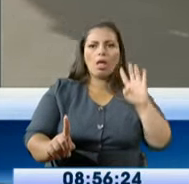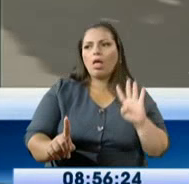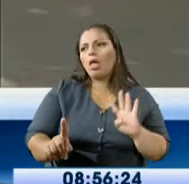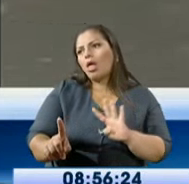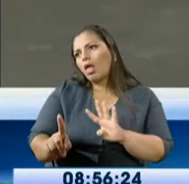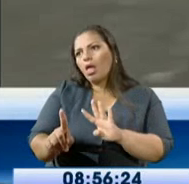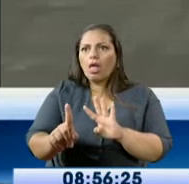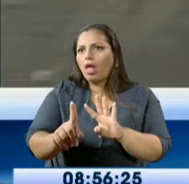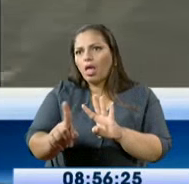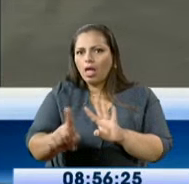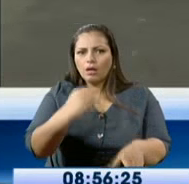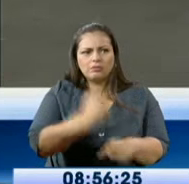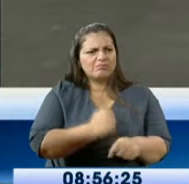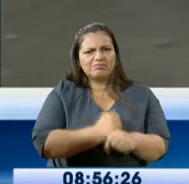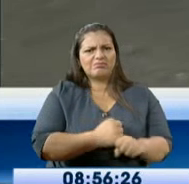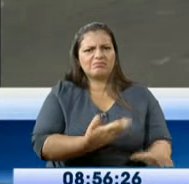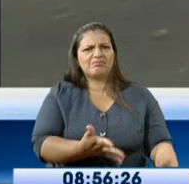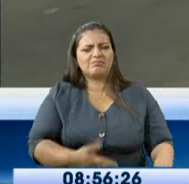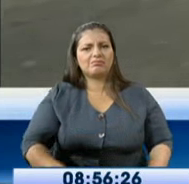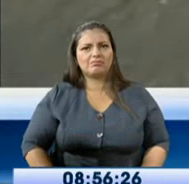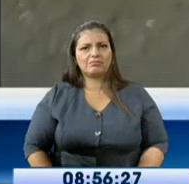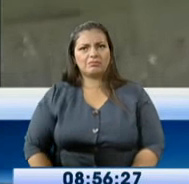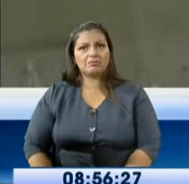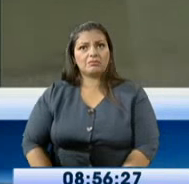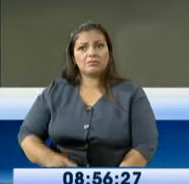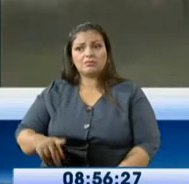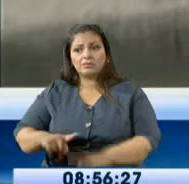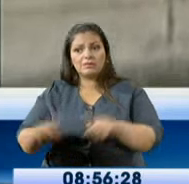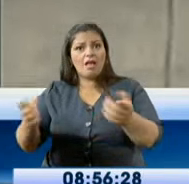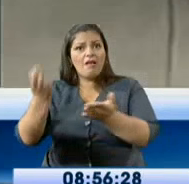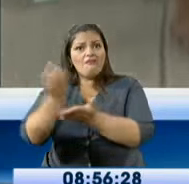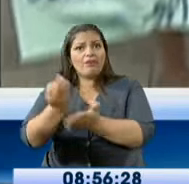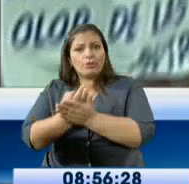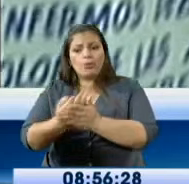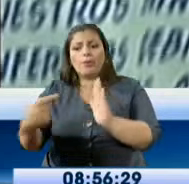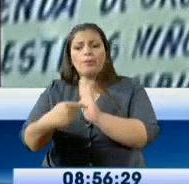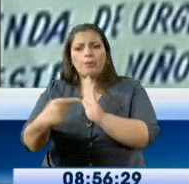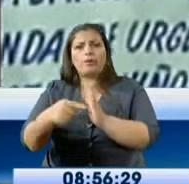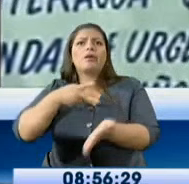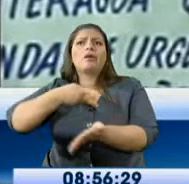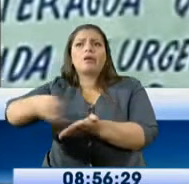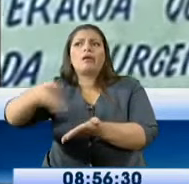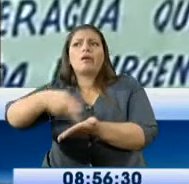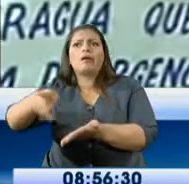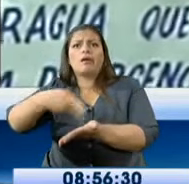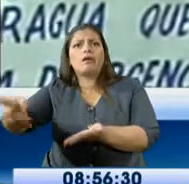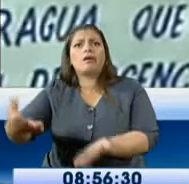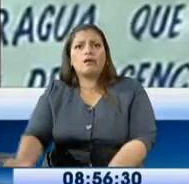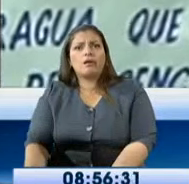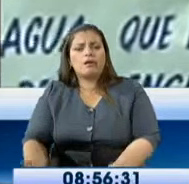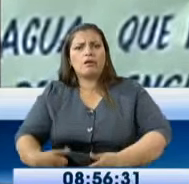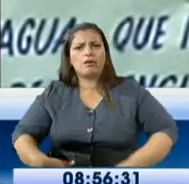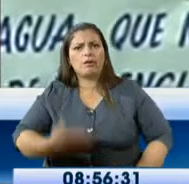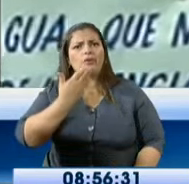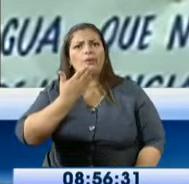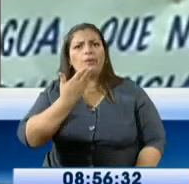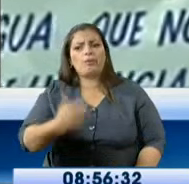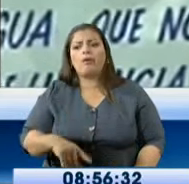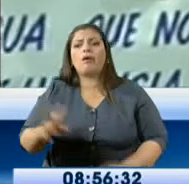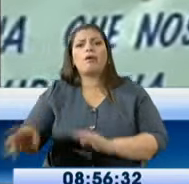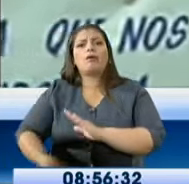cortan. Por un día, nos cortan. ¿Ah? Después nos cobran intereses. ¿Qué hacen con los intereses? ¿Qué hacen? Me preocupa el hecho